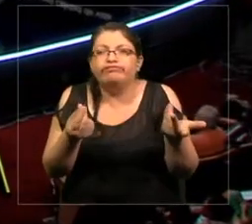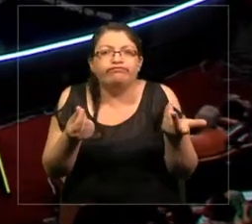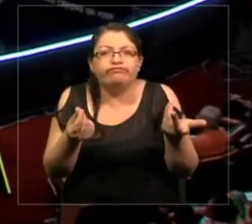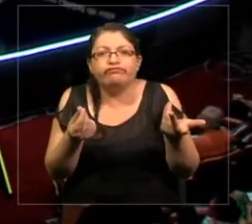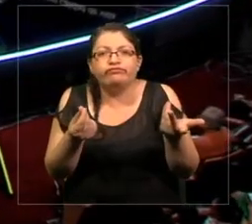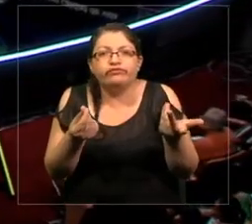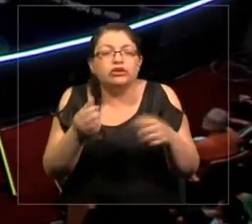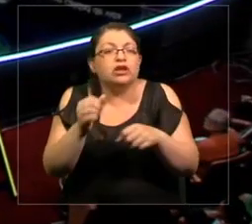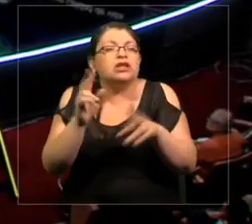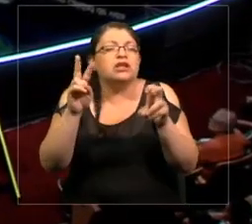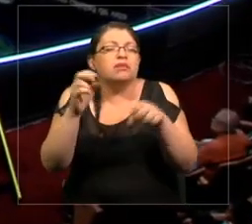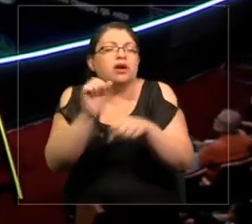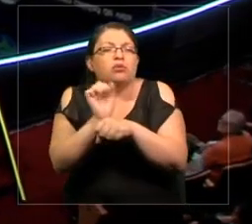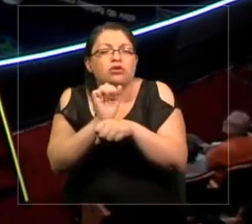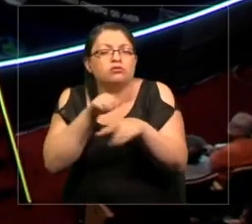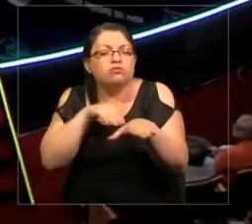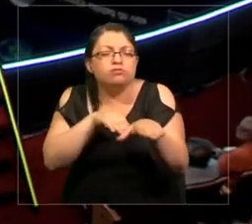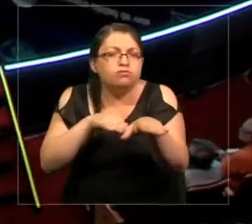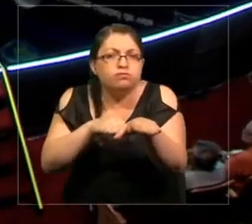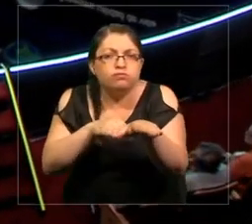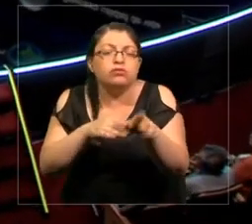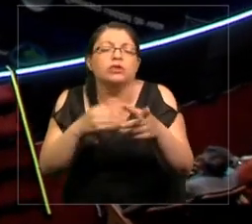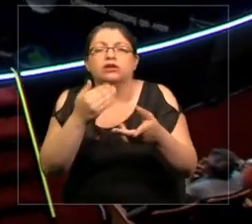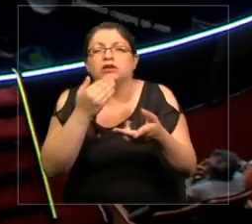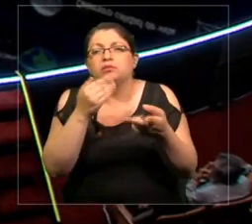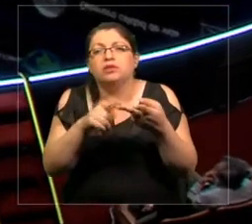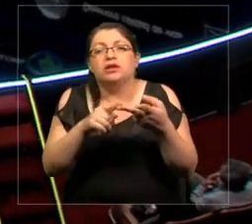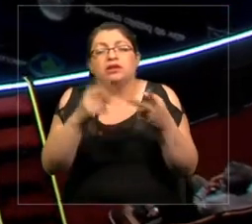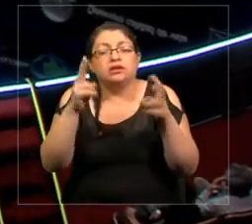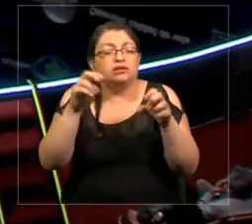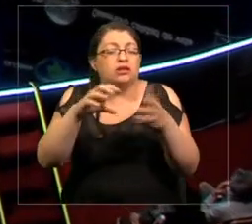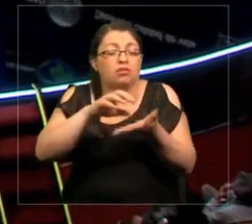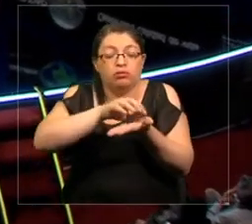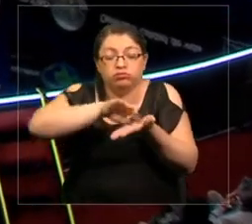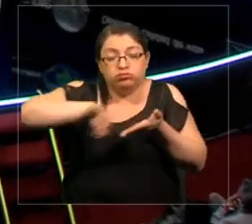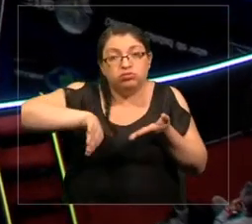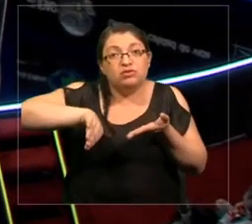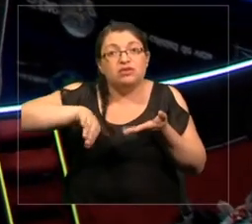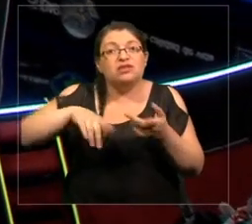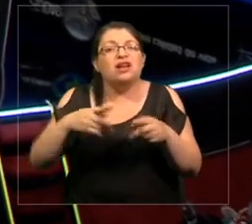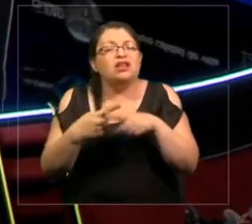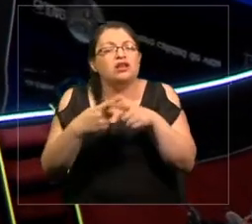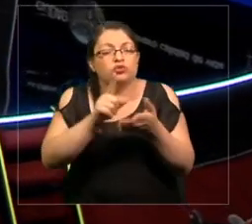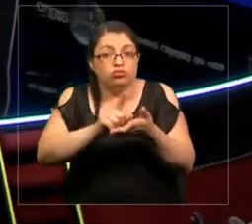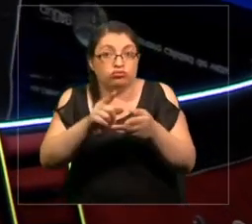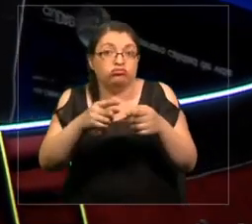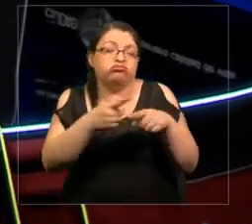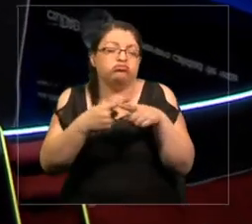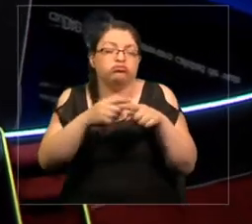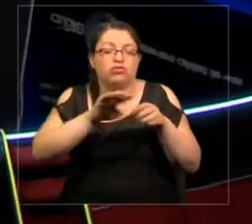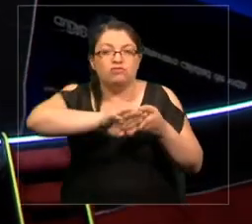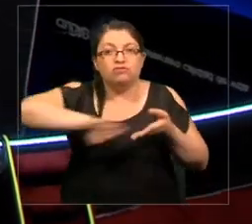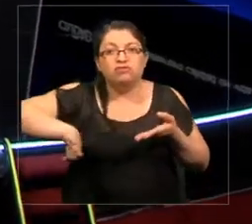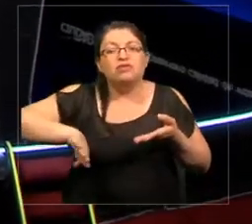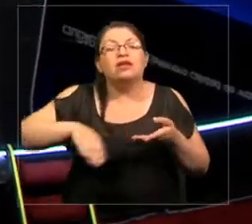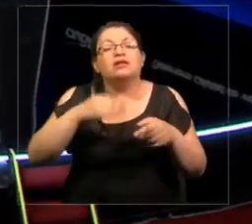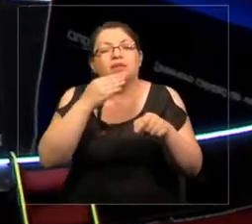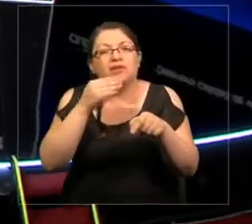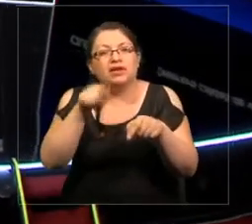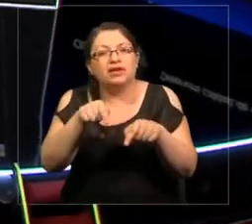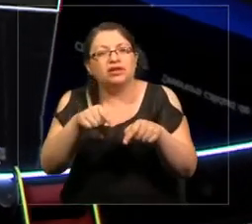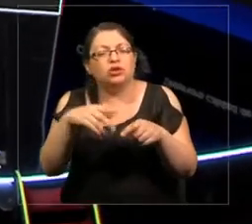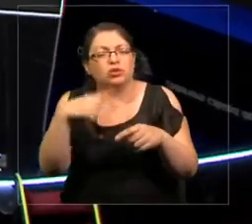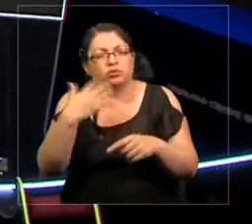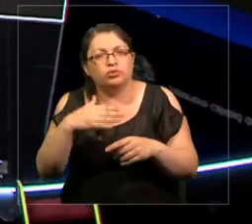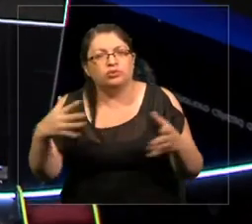congestión vial también en términos de segregación socio espacial entonces esto es también es algo